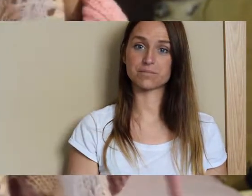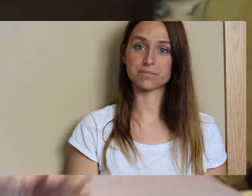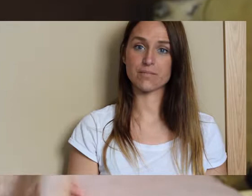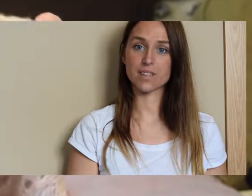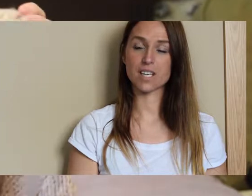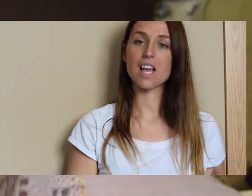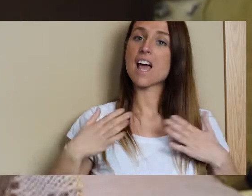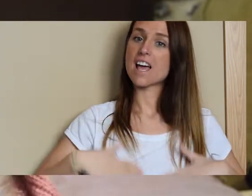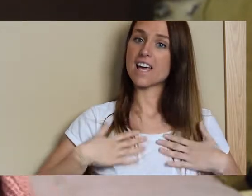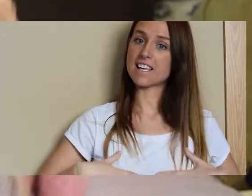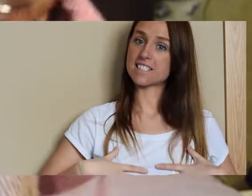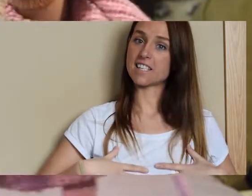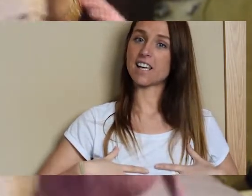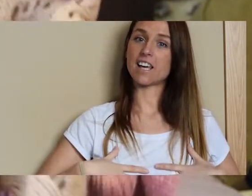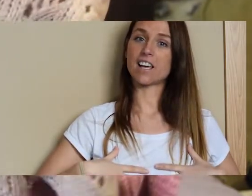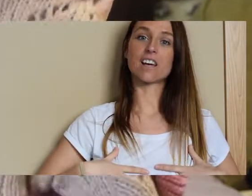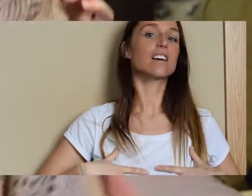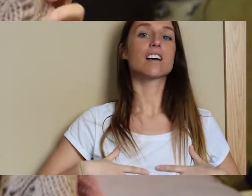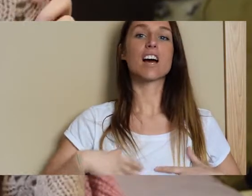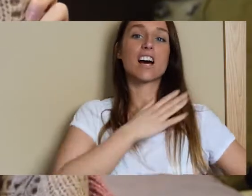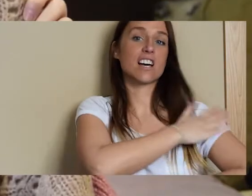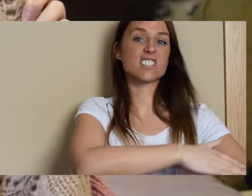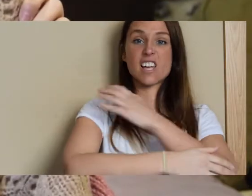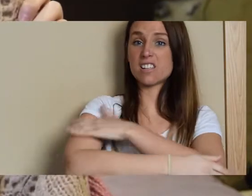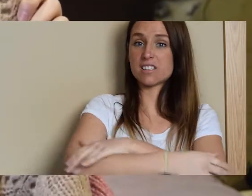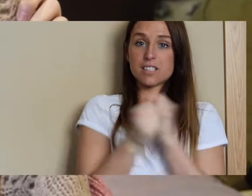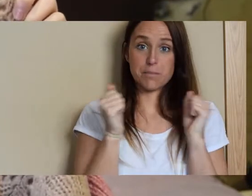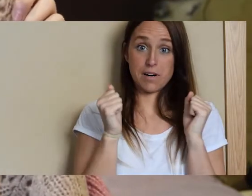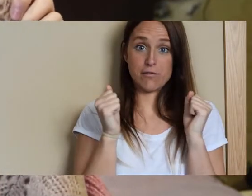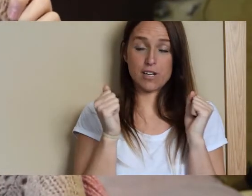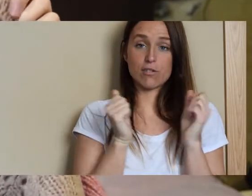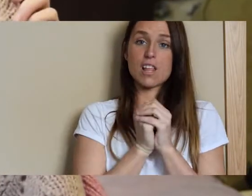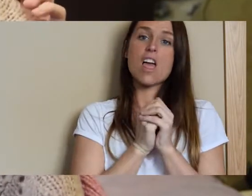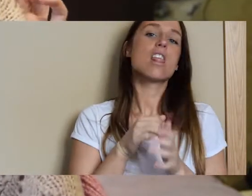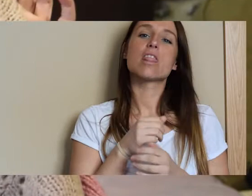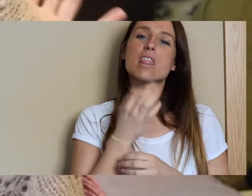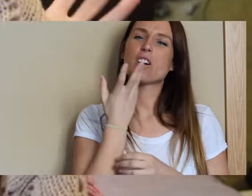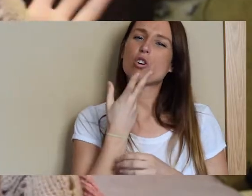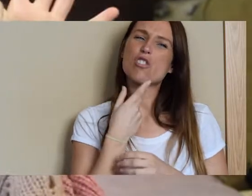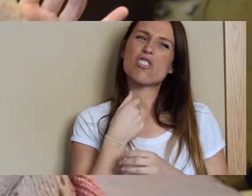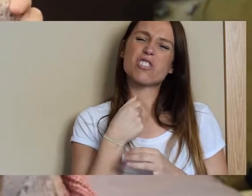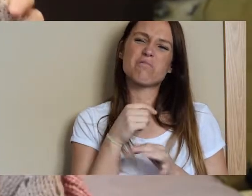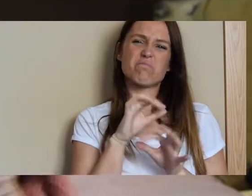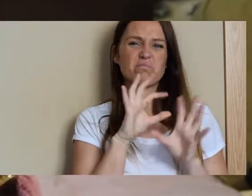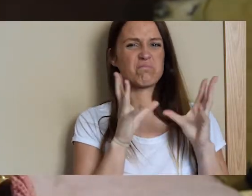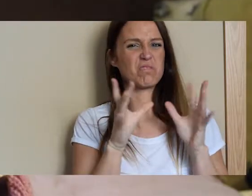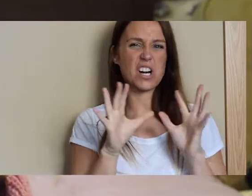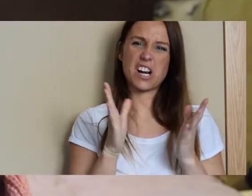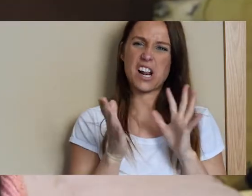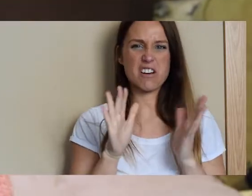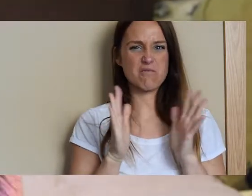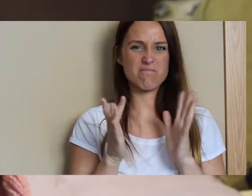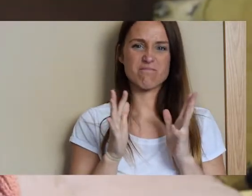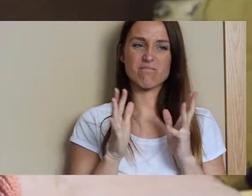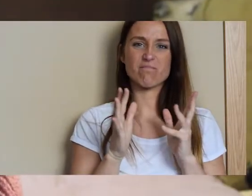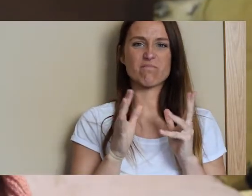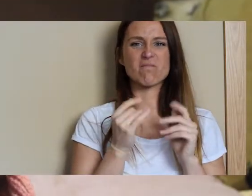bonito. Es de Carrefour. Y creo que ha costado... Es que me lo han regalado, no lo sé. Estoy entre 3 euros, una cosa así. Porque